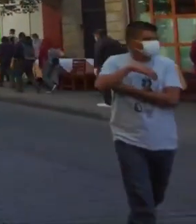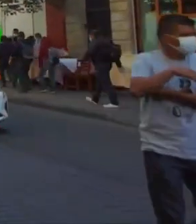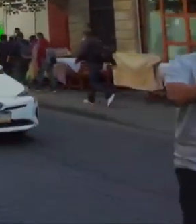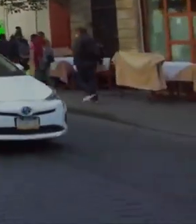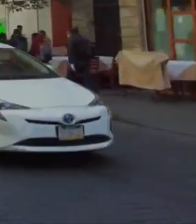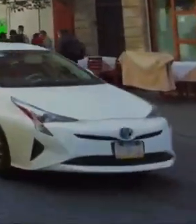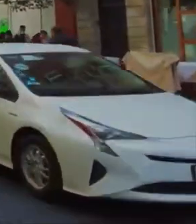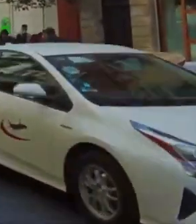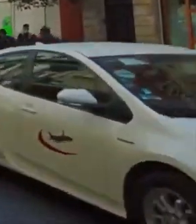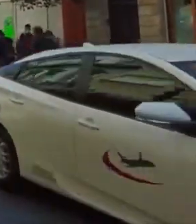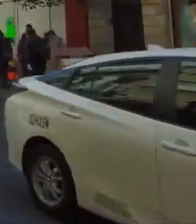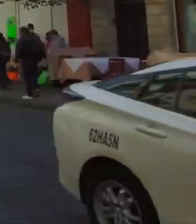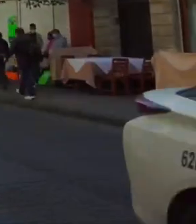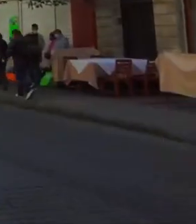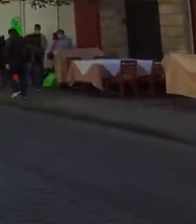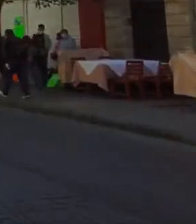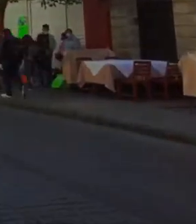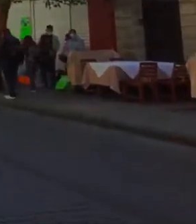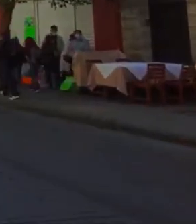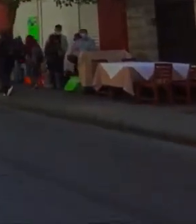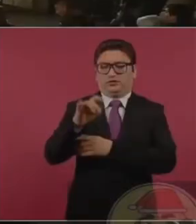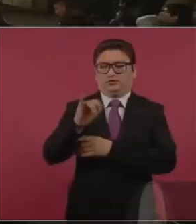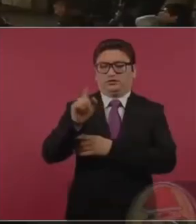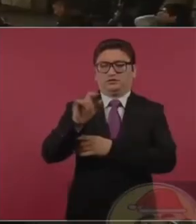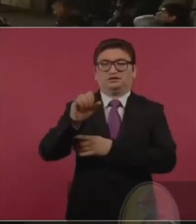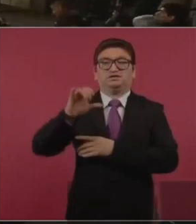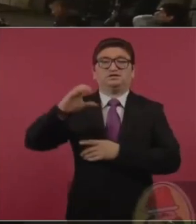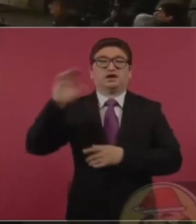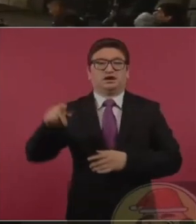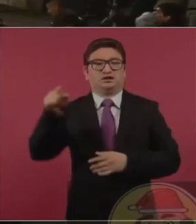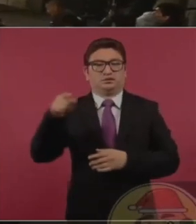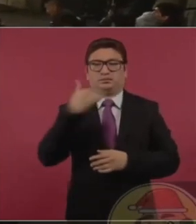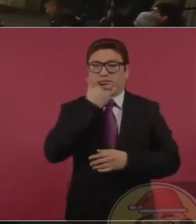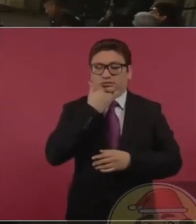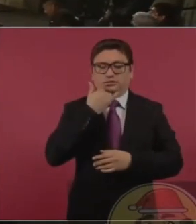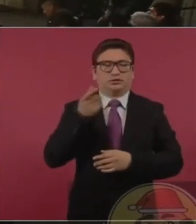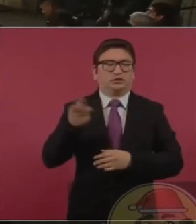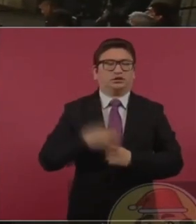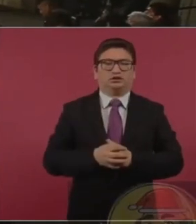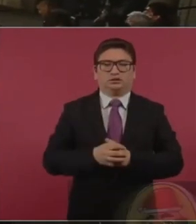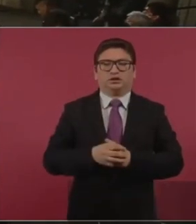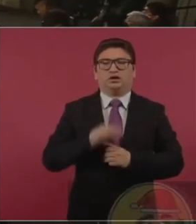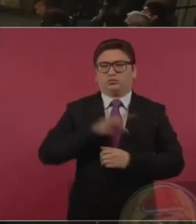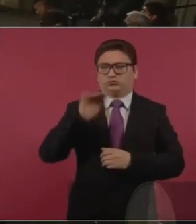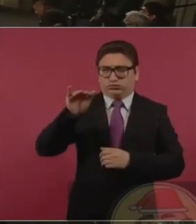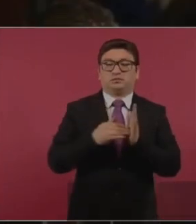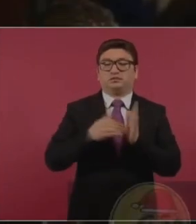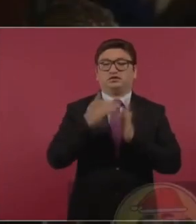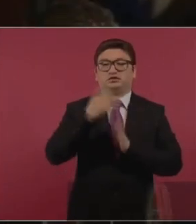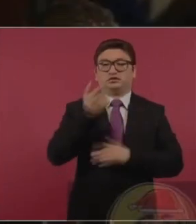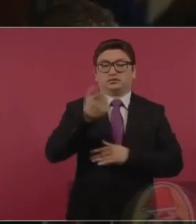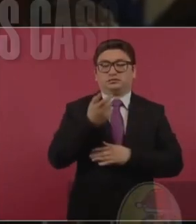El pueblo de México se politiza cada vez más, informando y con un instrumento de consulta y datos gratis que es la mañanera.